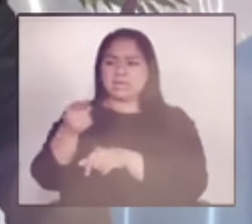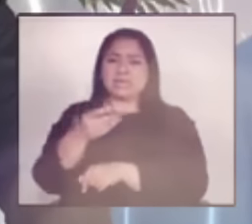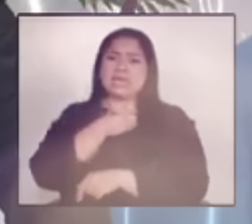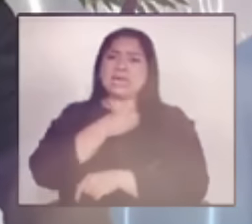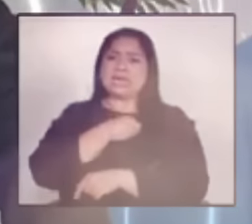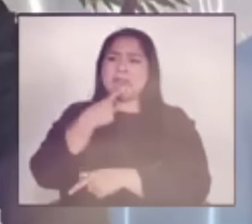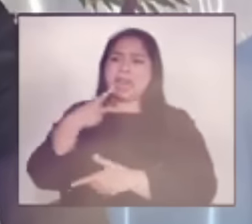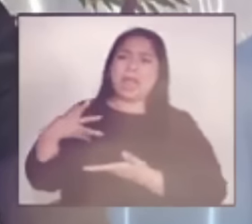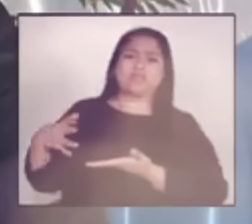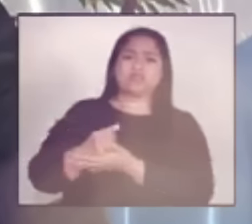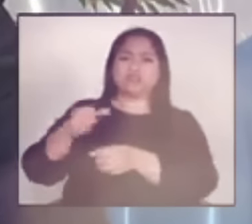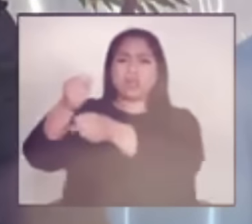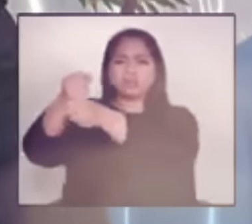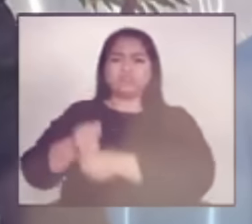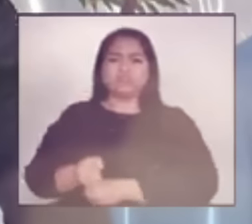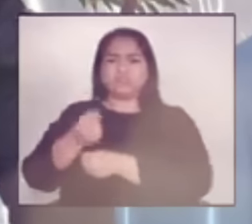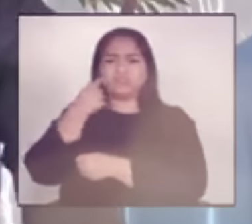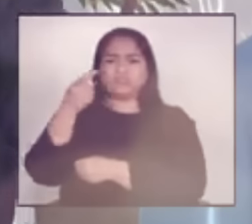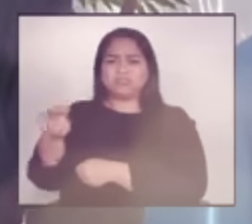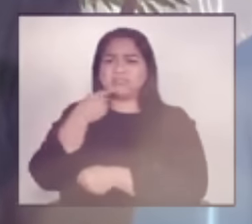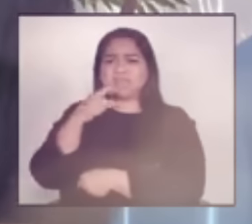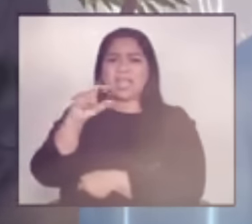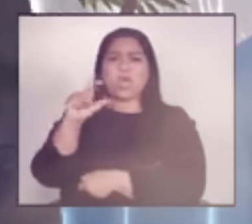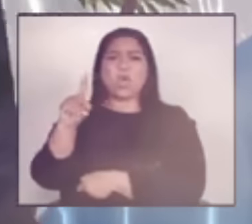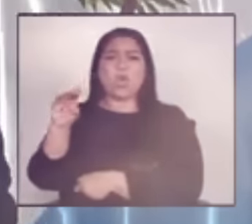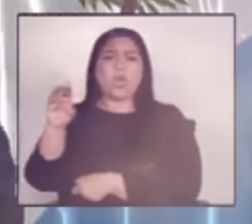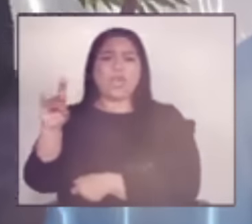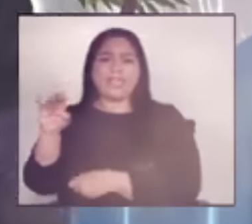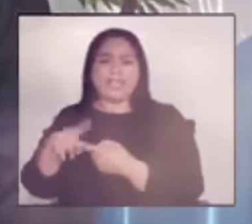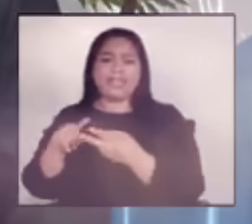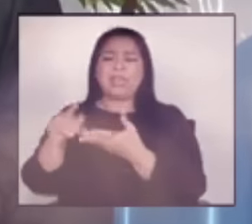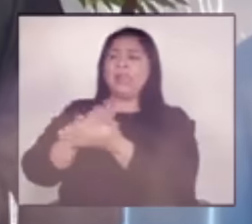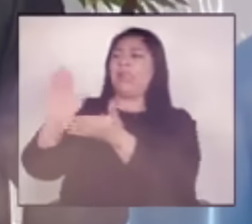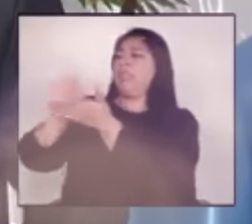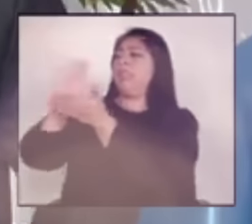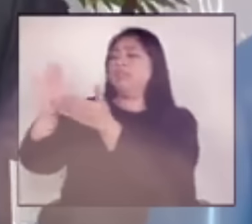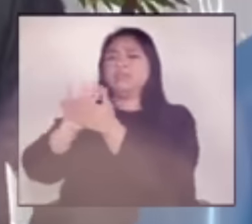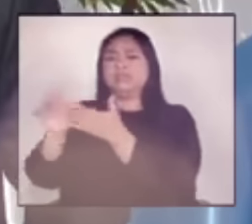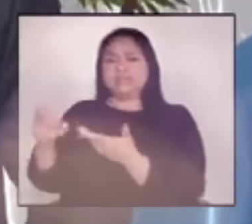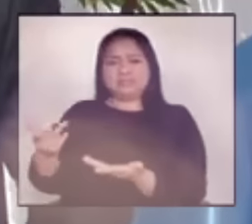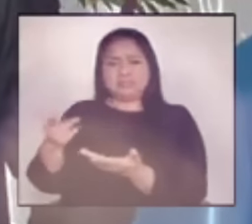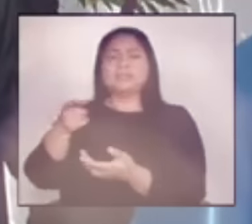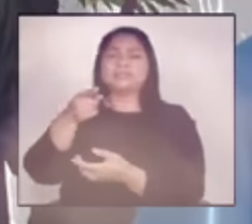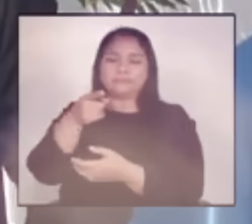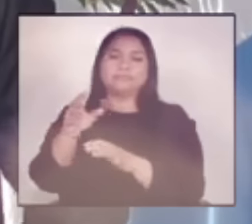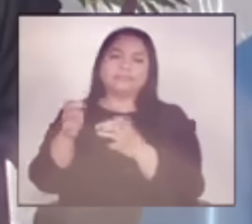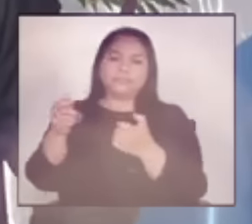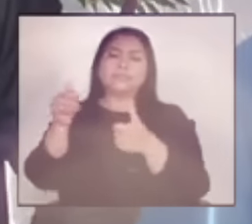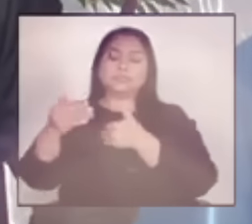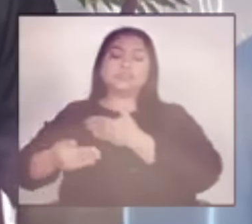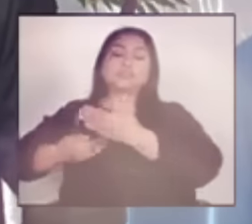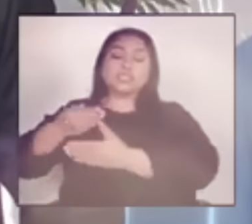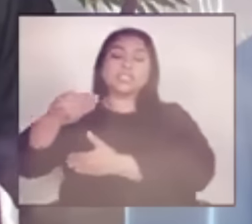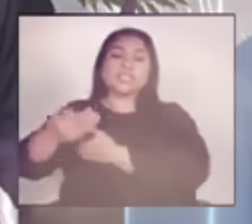a los miembros del CODEDE, de que se está gastando dinero, y precisamente por eso el procedimiento que hemos